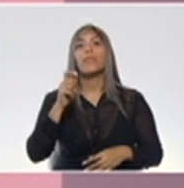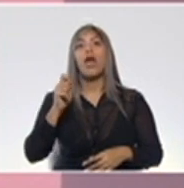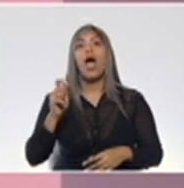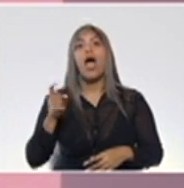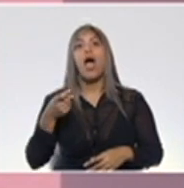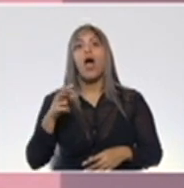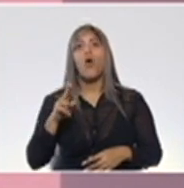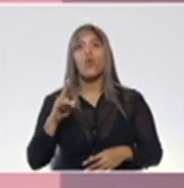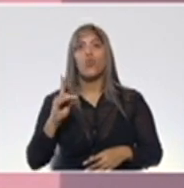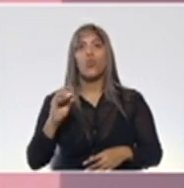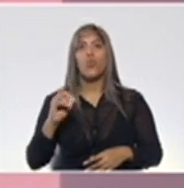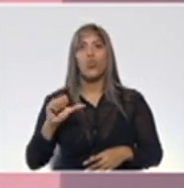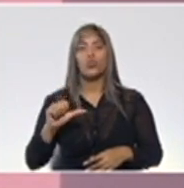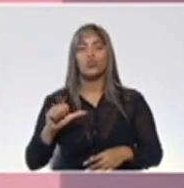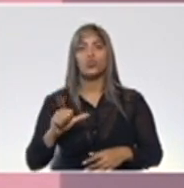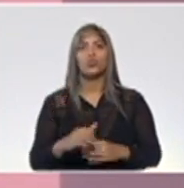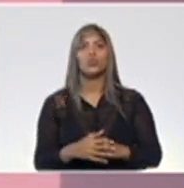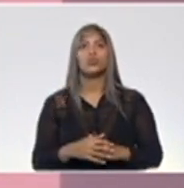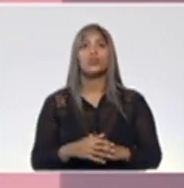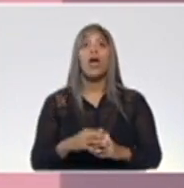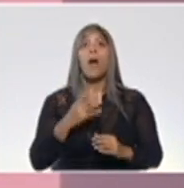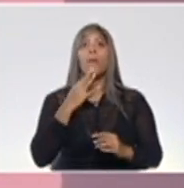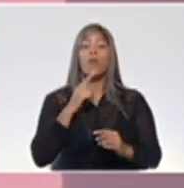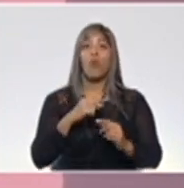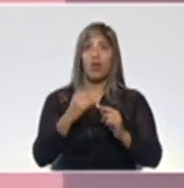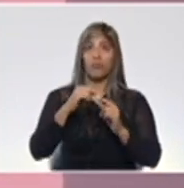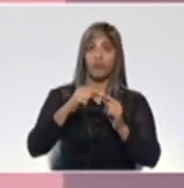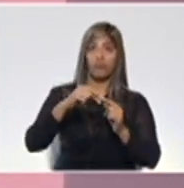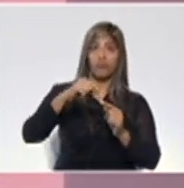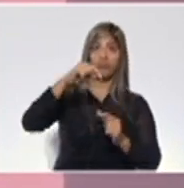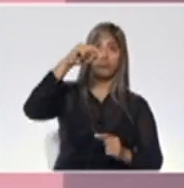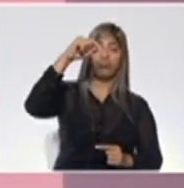Este ángulo que está acá y este ángulo que tengo acá